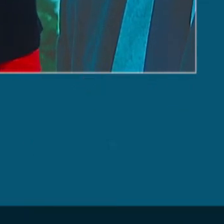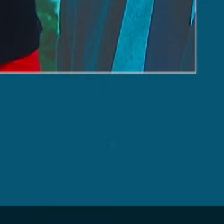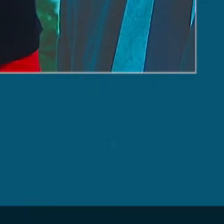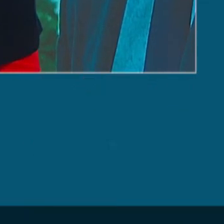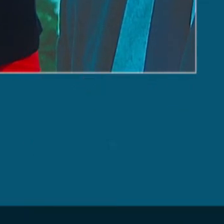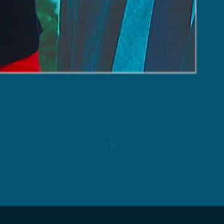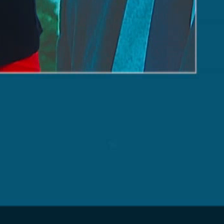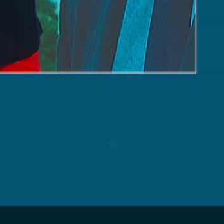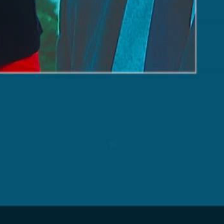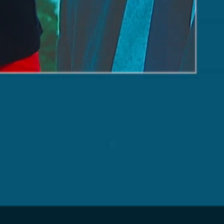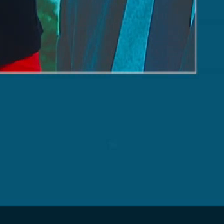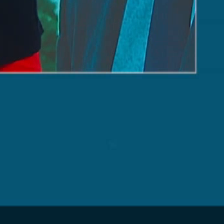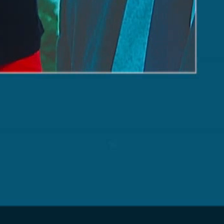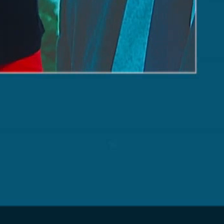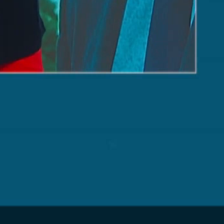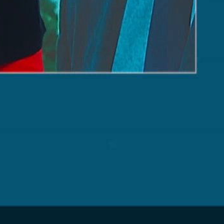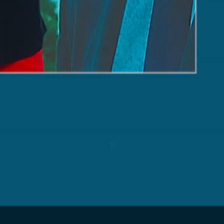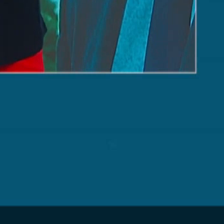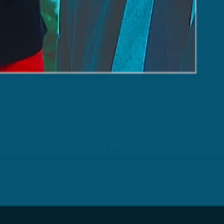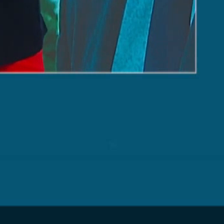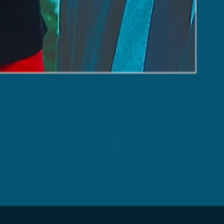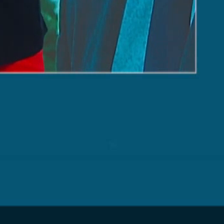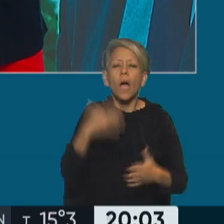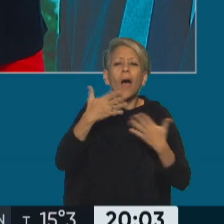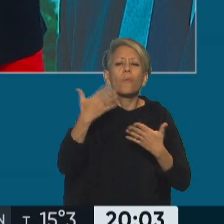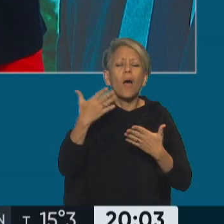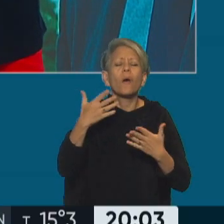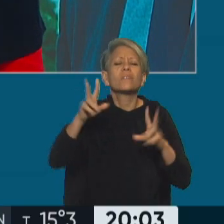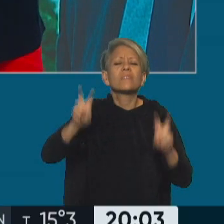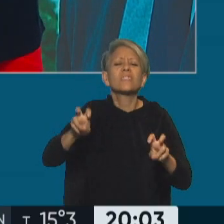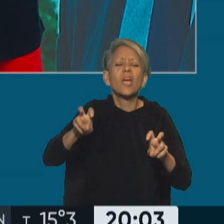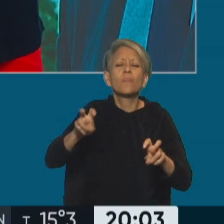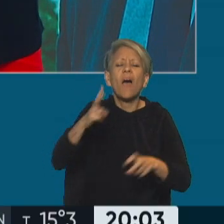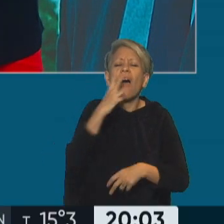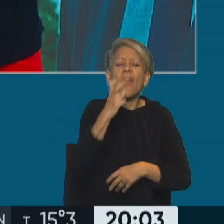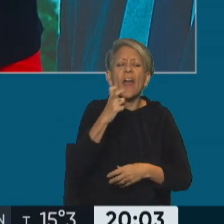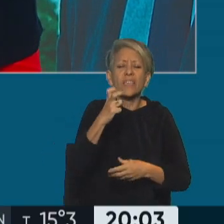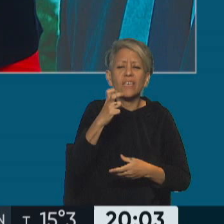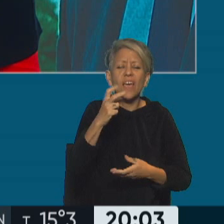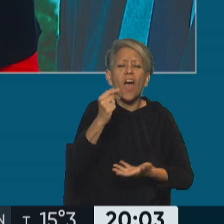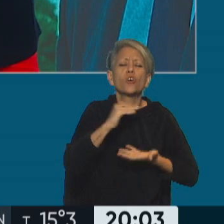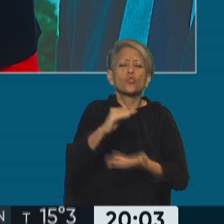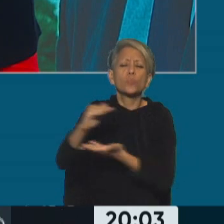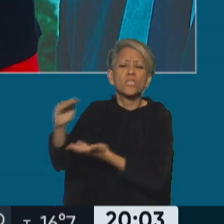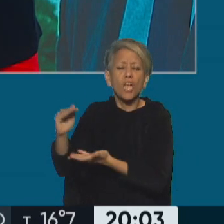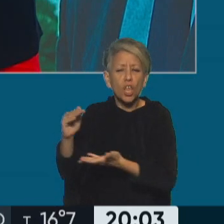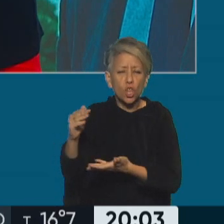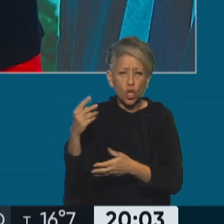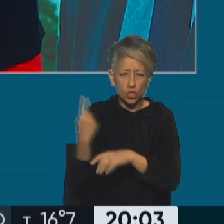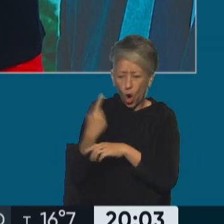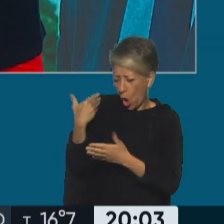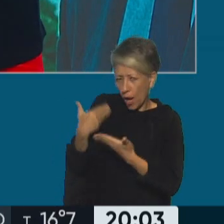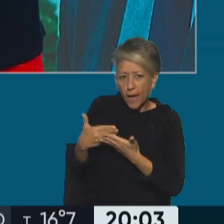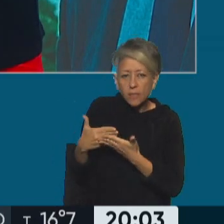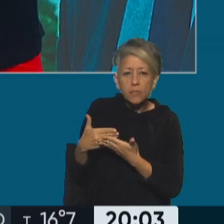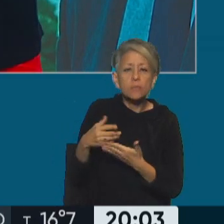en las últimas horas del día viernes, y mucho se ha hablado sobre los subsidios energéticos en estas últimas horas respecto justamente a la política que